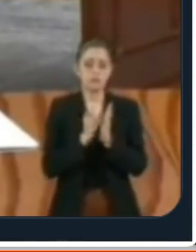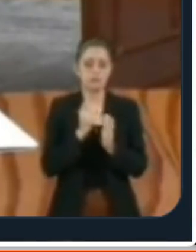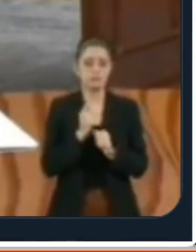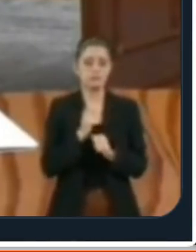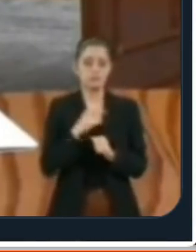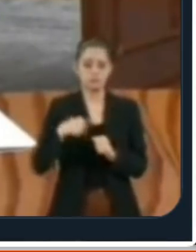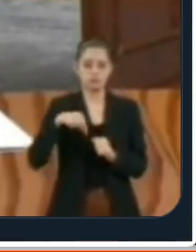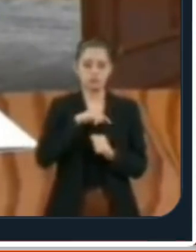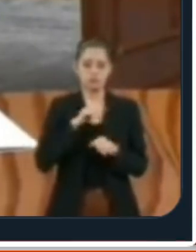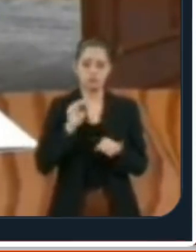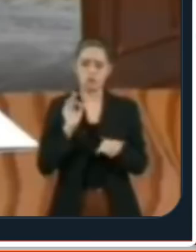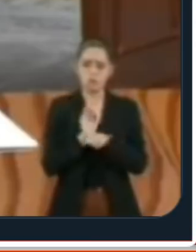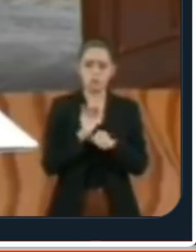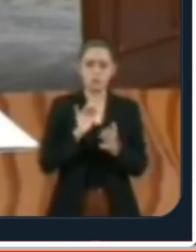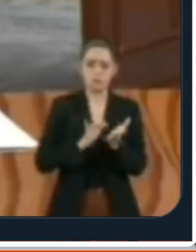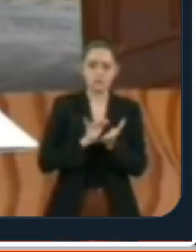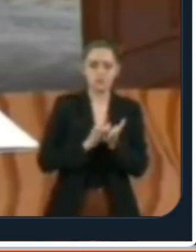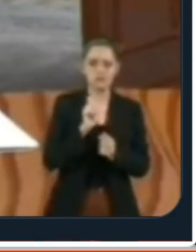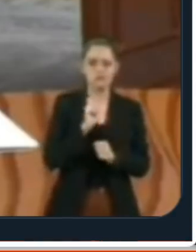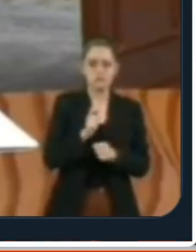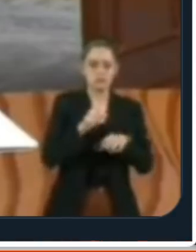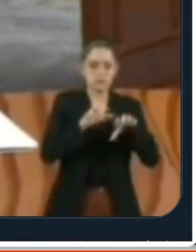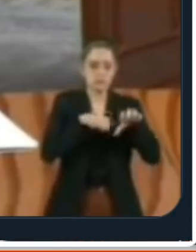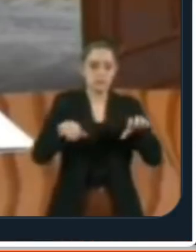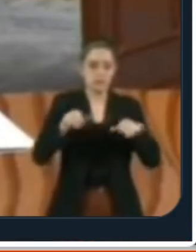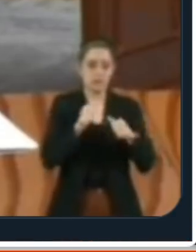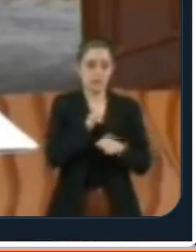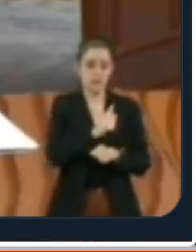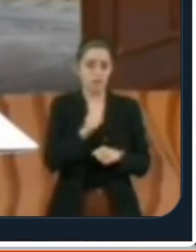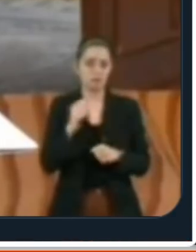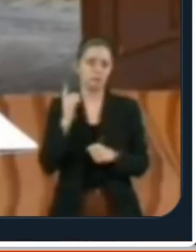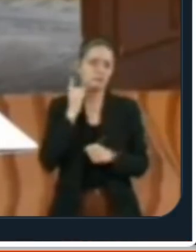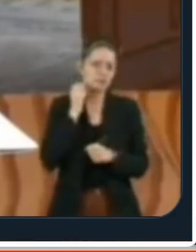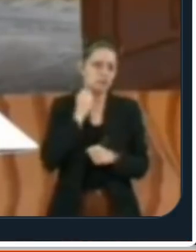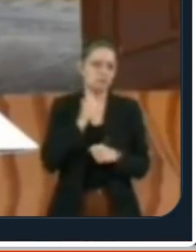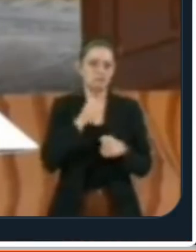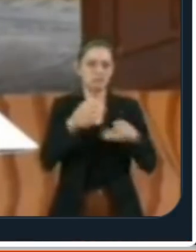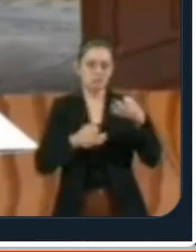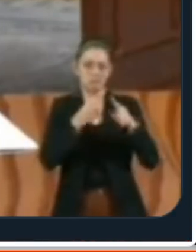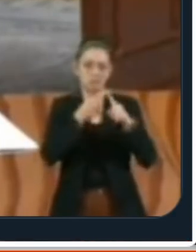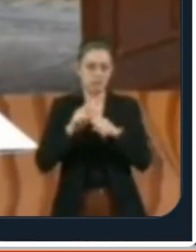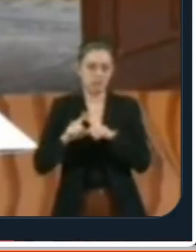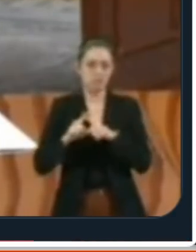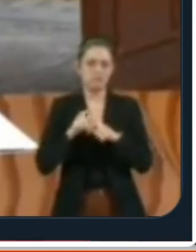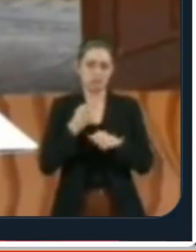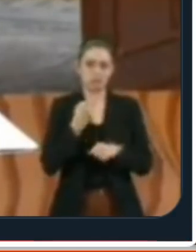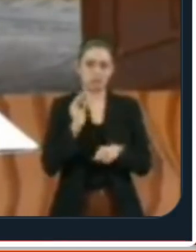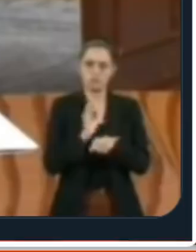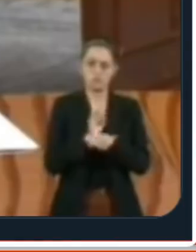poderes y su capacidad de acción dentro del marco de las leyes